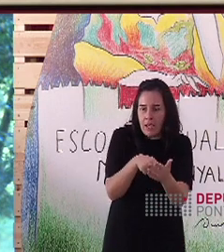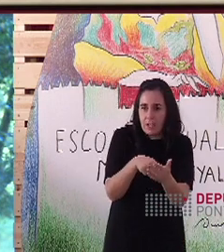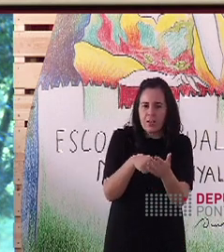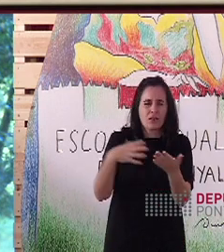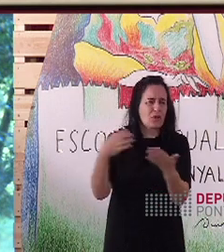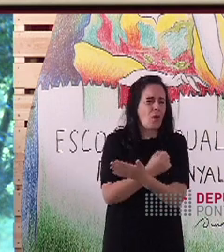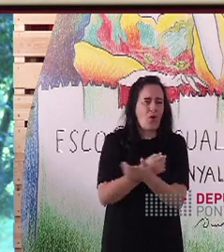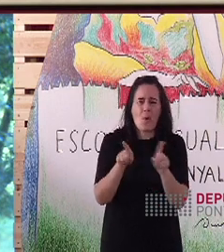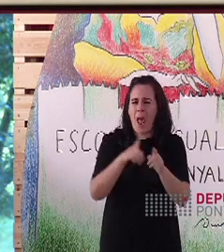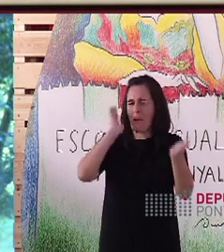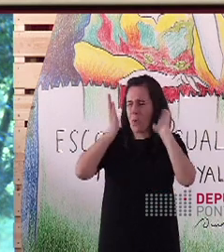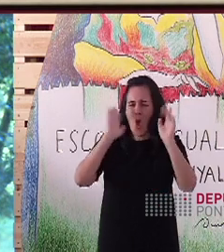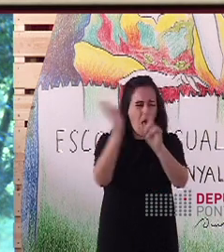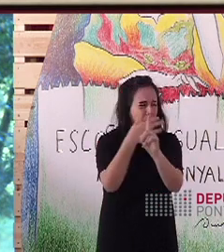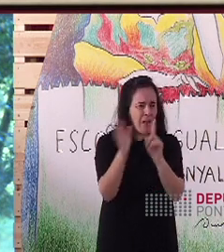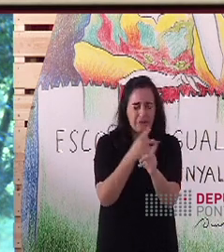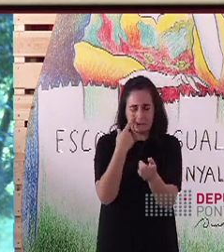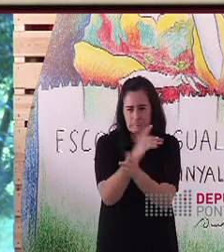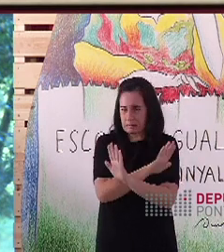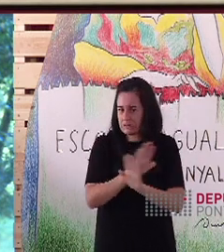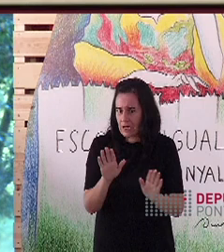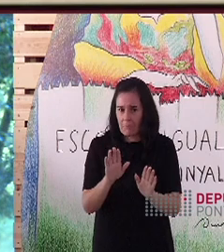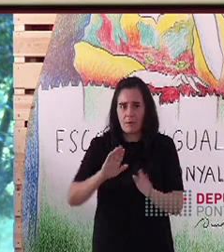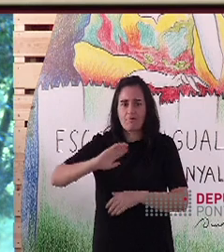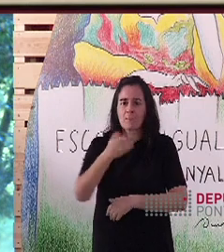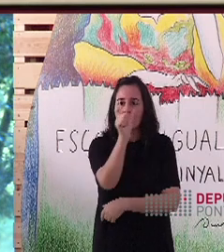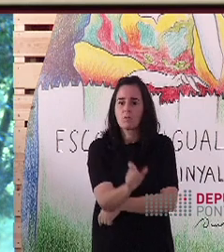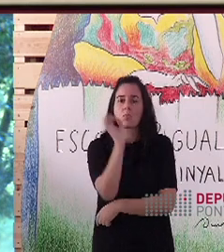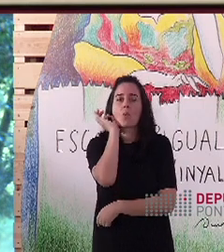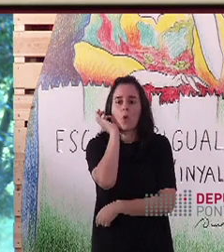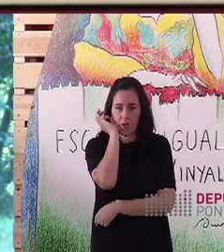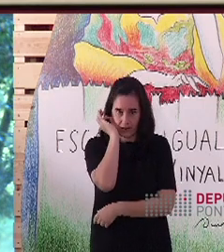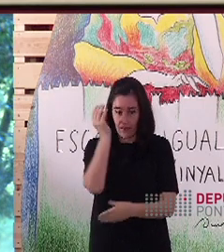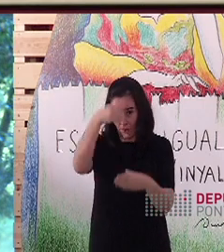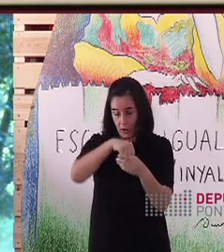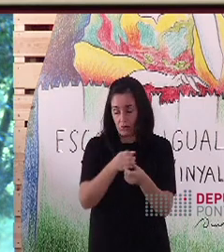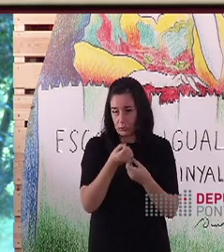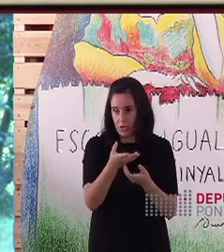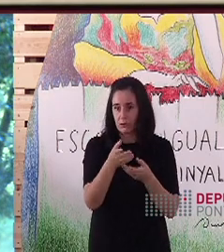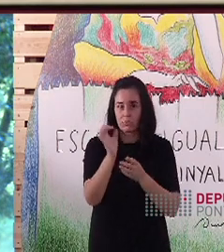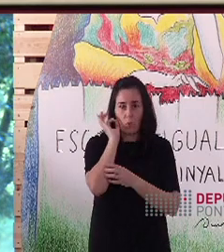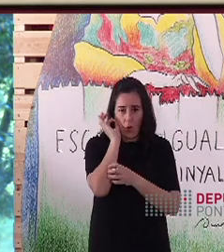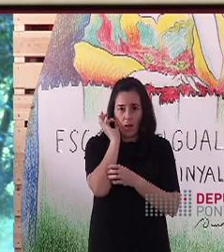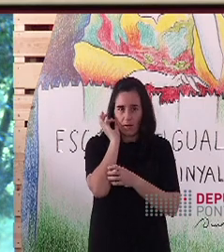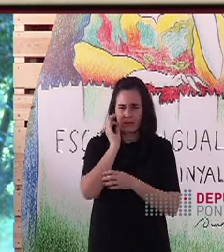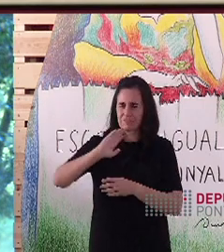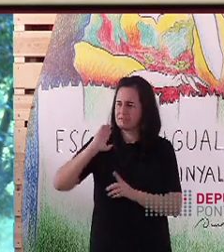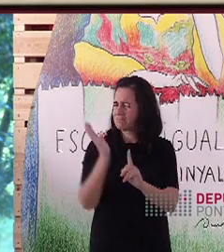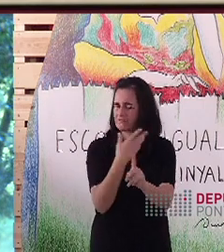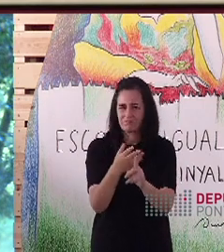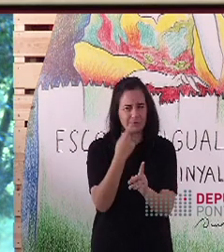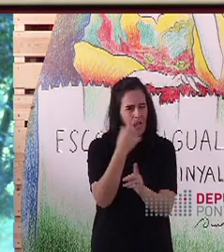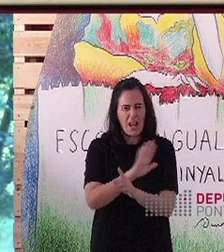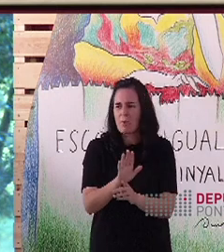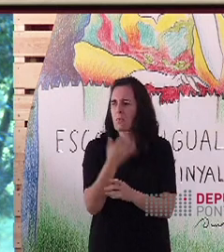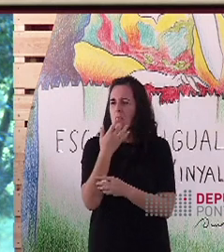violencia inimaginables hacia la chica del relato pornográfico. Le tapa